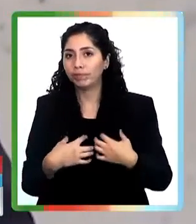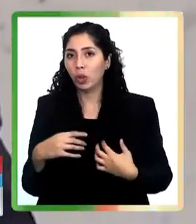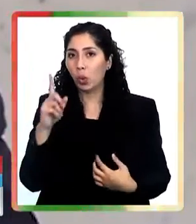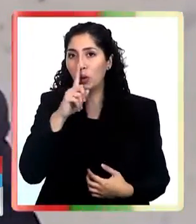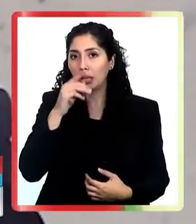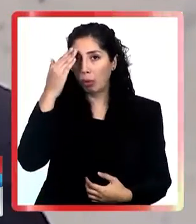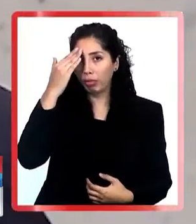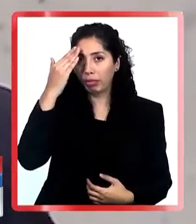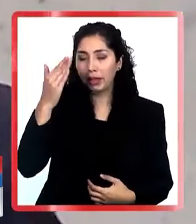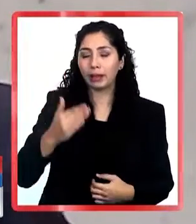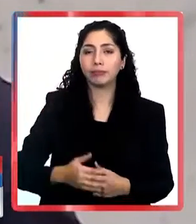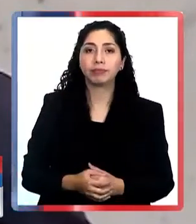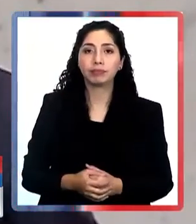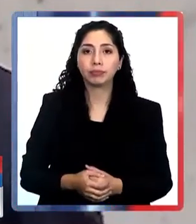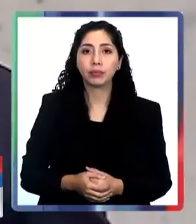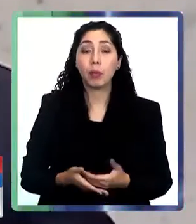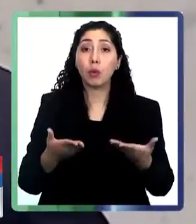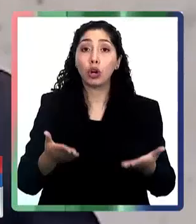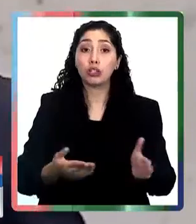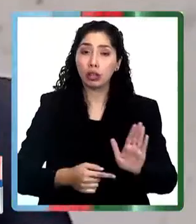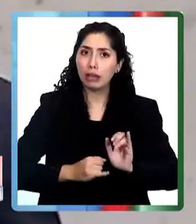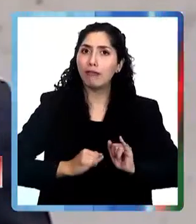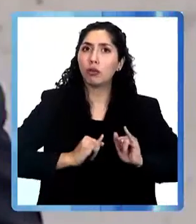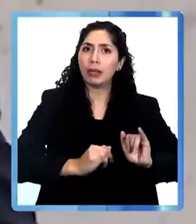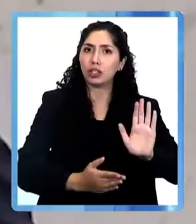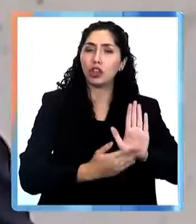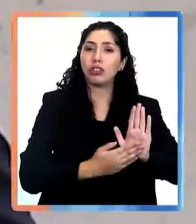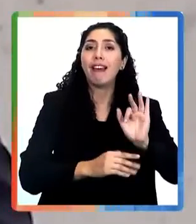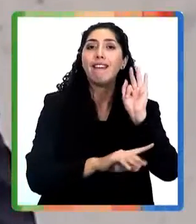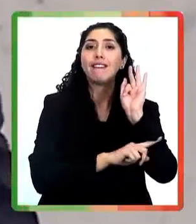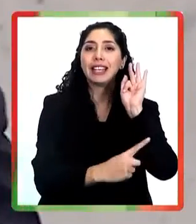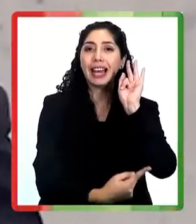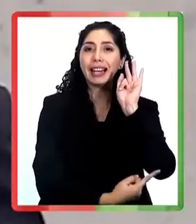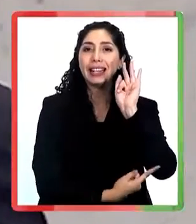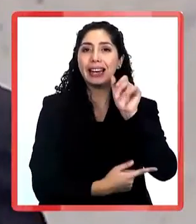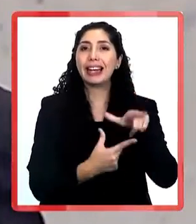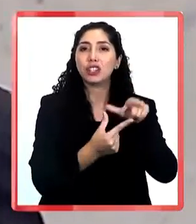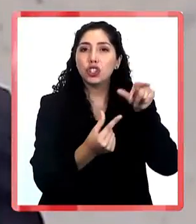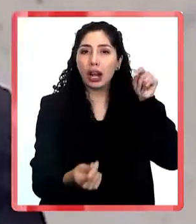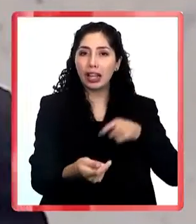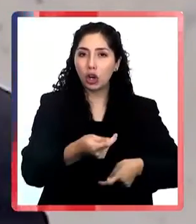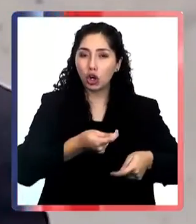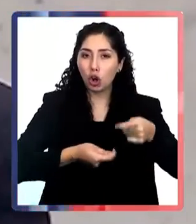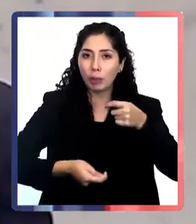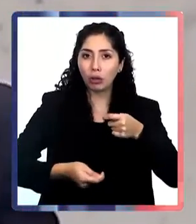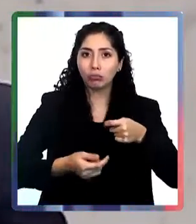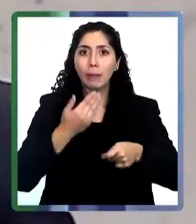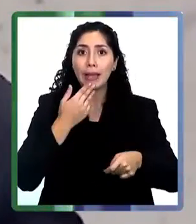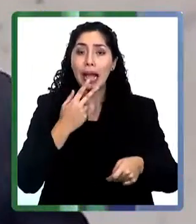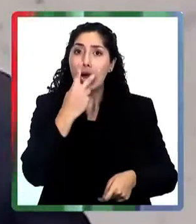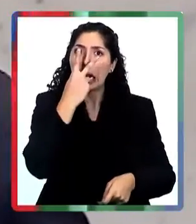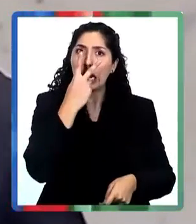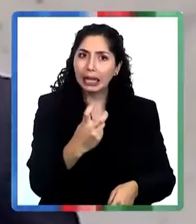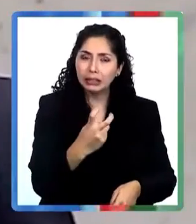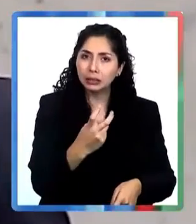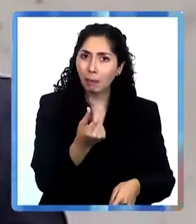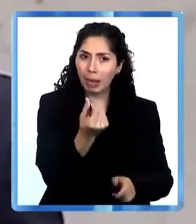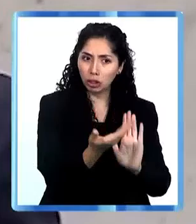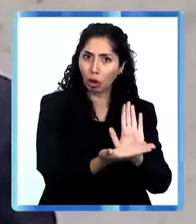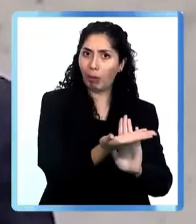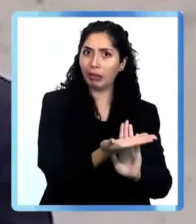últimos días por ellos respecto a los antecedentes aportados por la fiscalía nacional económica en los sobreprecios en la distribución del gas natural